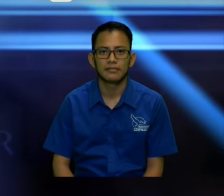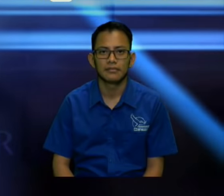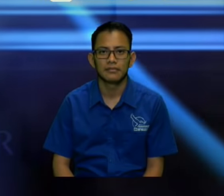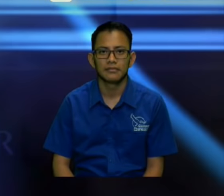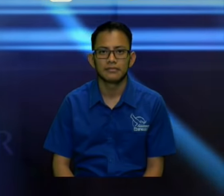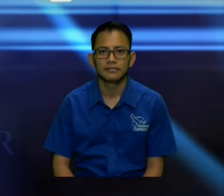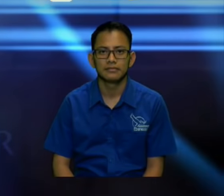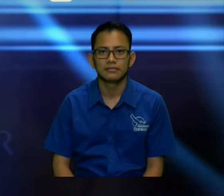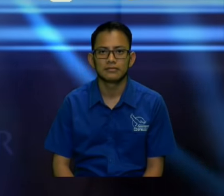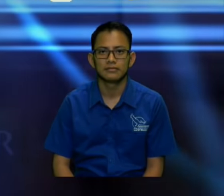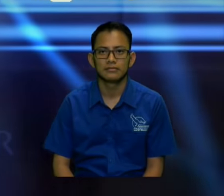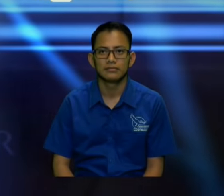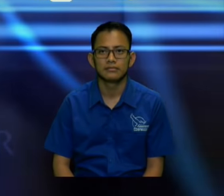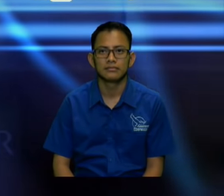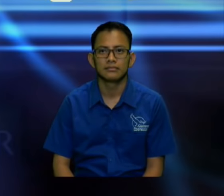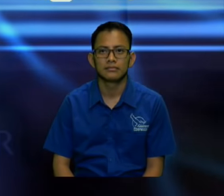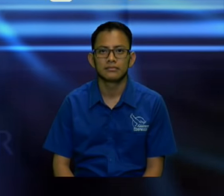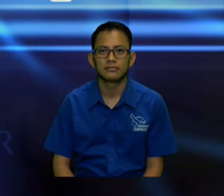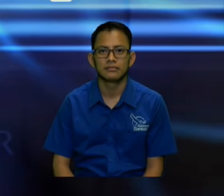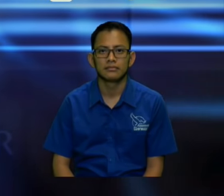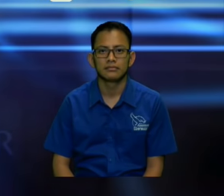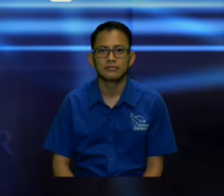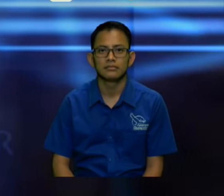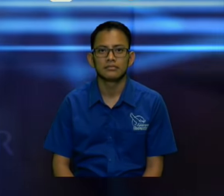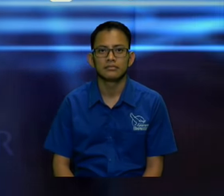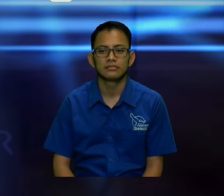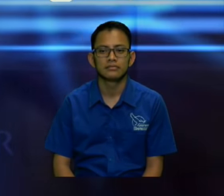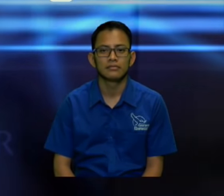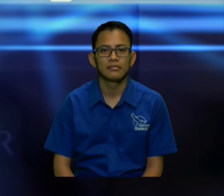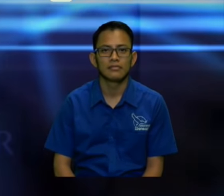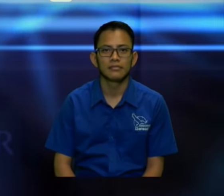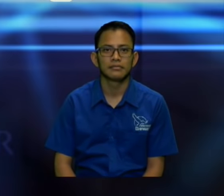¿Ah? Proforma, pero esa es una factura, ¿vamos?